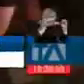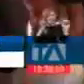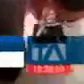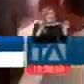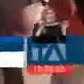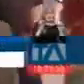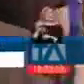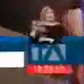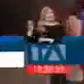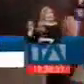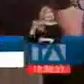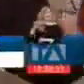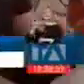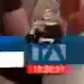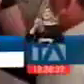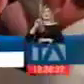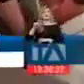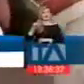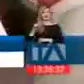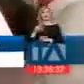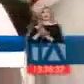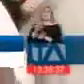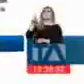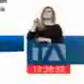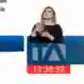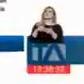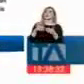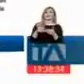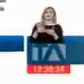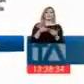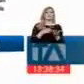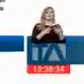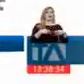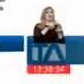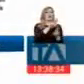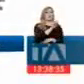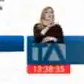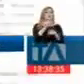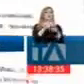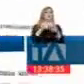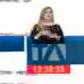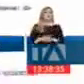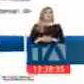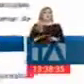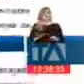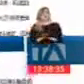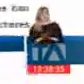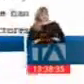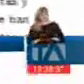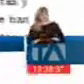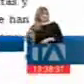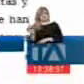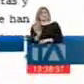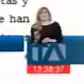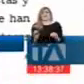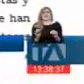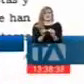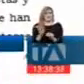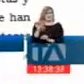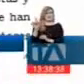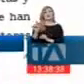Abraham Muñoz vendía hasta en $1,000 las ampollas que cuestan $200. Pero no es todo. La biofarmacéutica Roche,